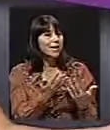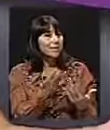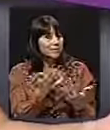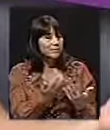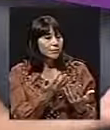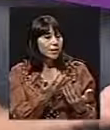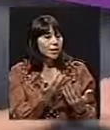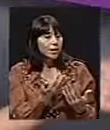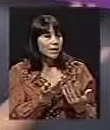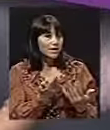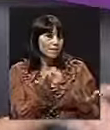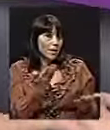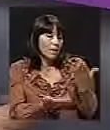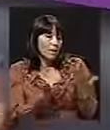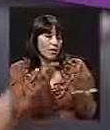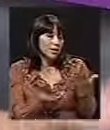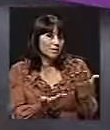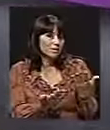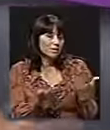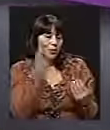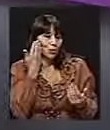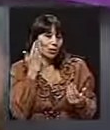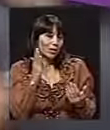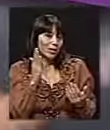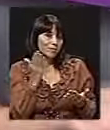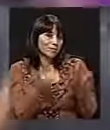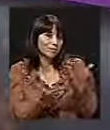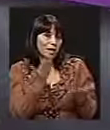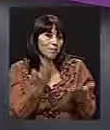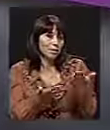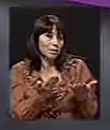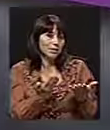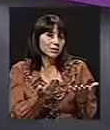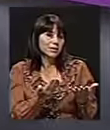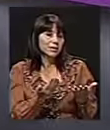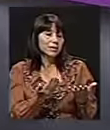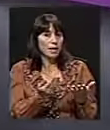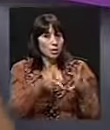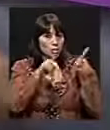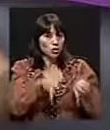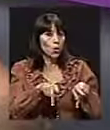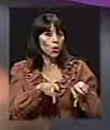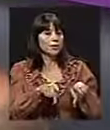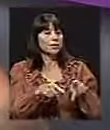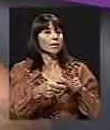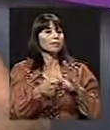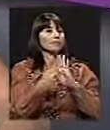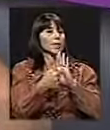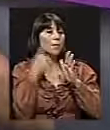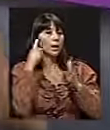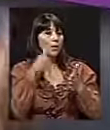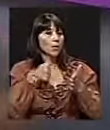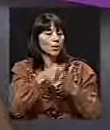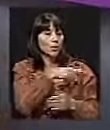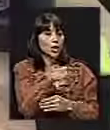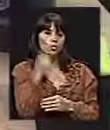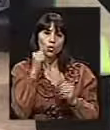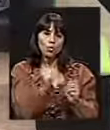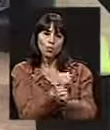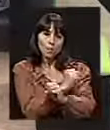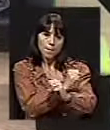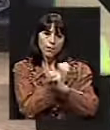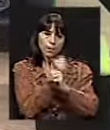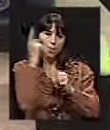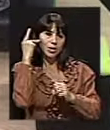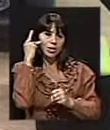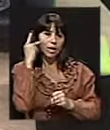se postulaba tal vez de una manera, no sé, de atraer votos, tal vez sí como convicción política. Somos el partido que quiere defender a las